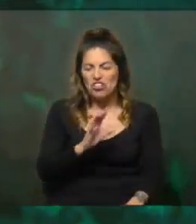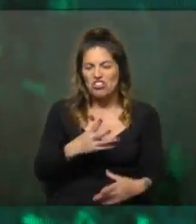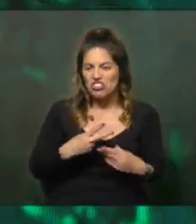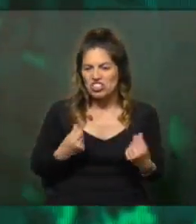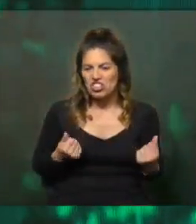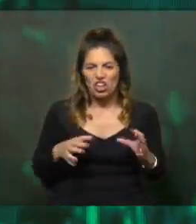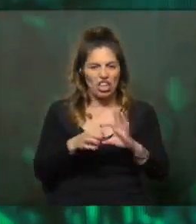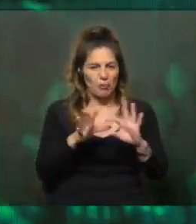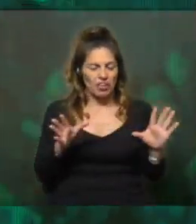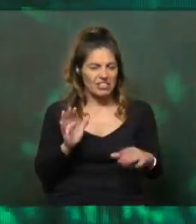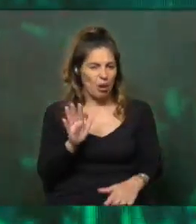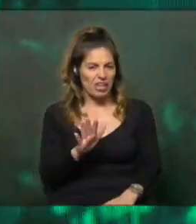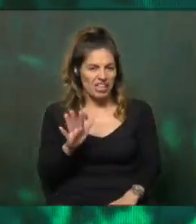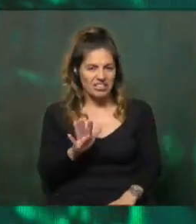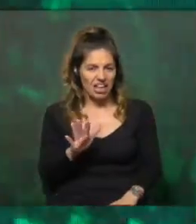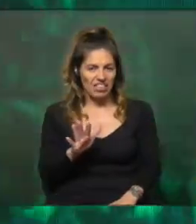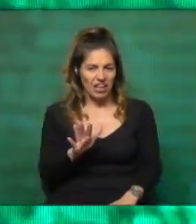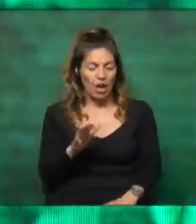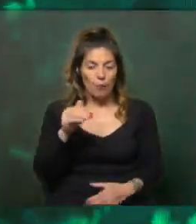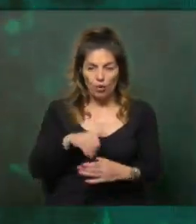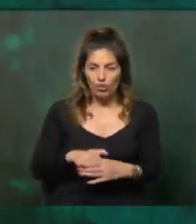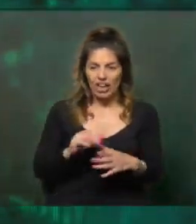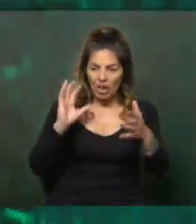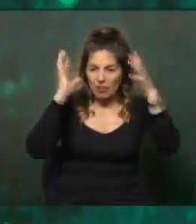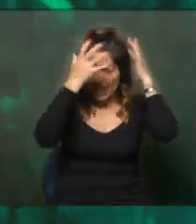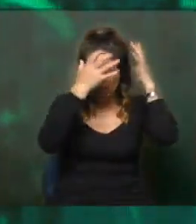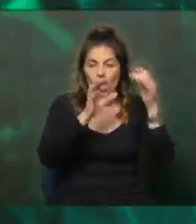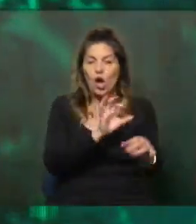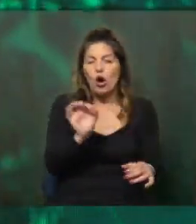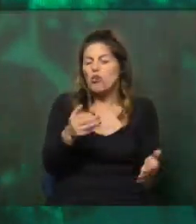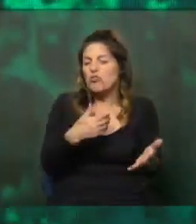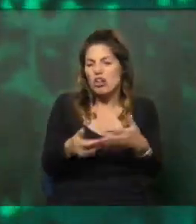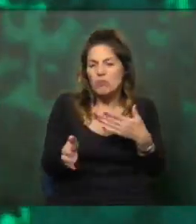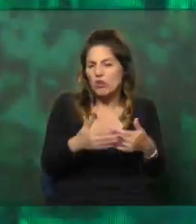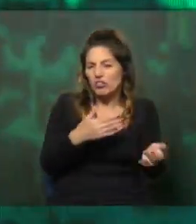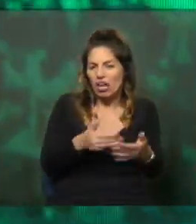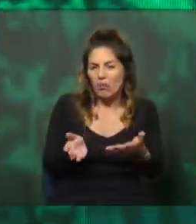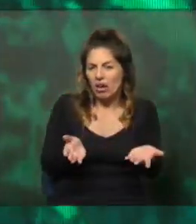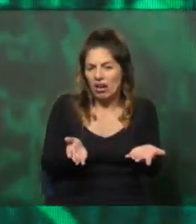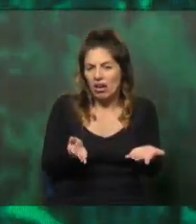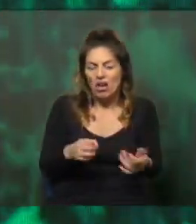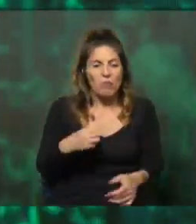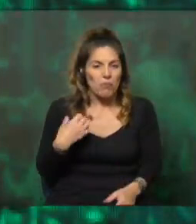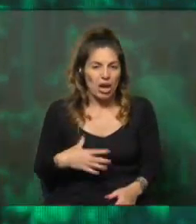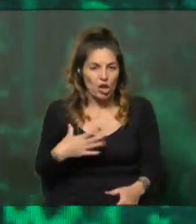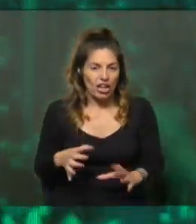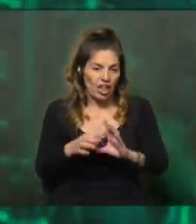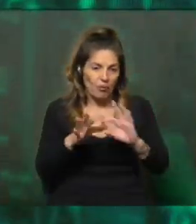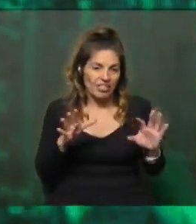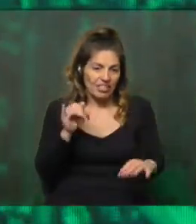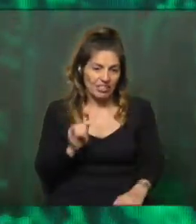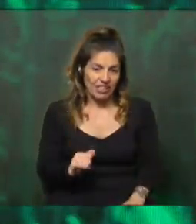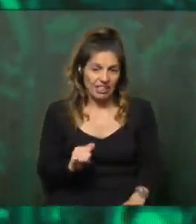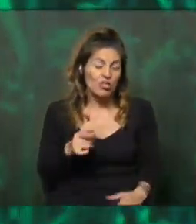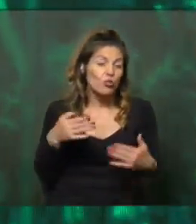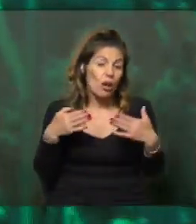democracia estuviese amenazada por votar a mi ley o tampoco le importaba mucho valorar la democracia que se tiene Esta es